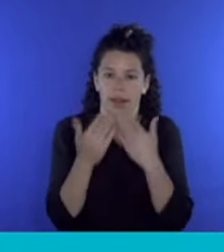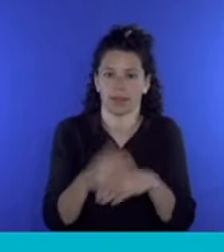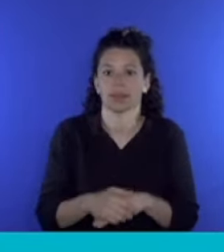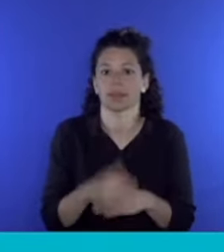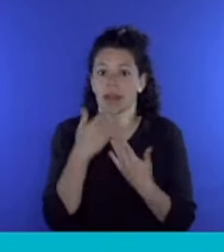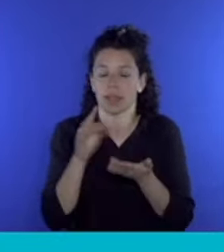palabra el diputado Guillermo